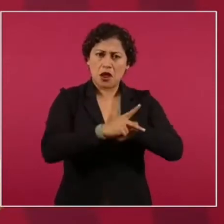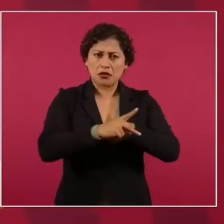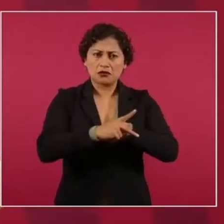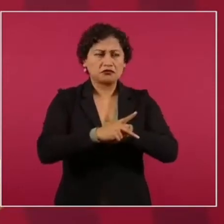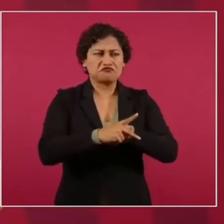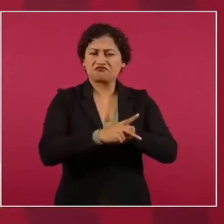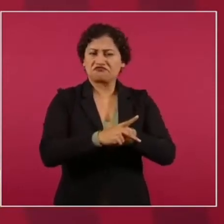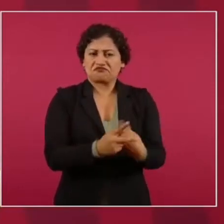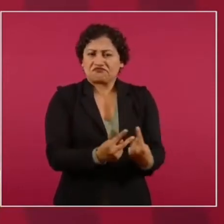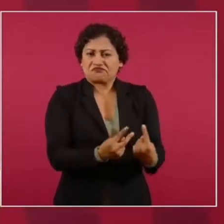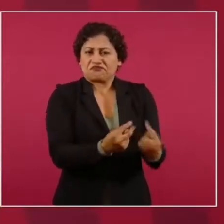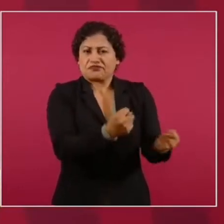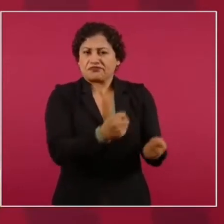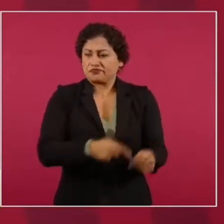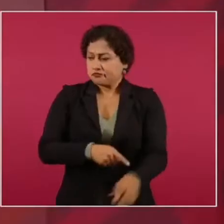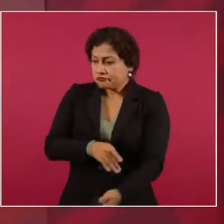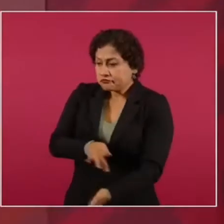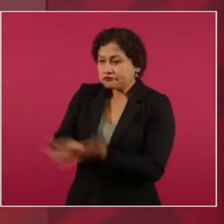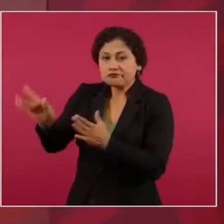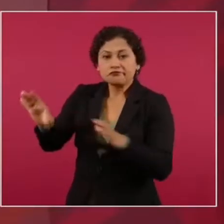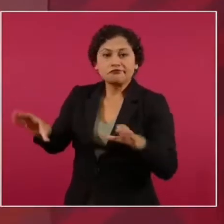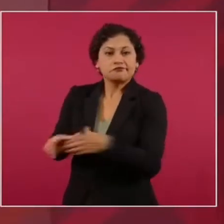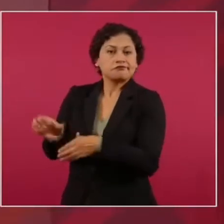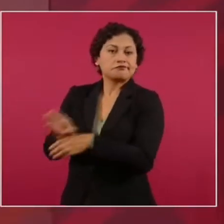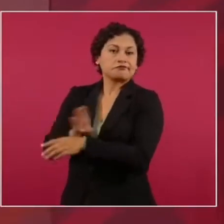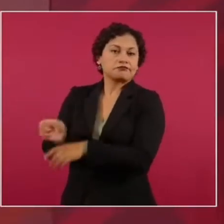Fue una barbaridad.